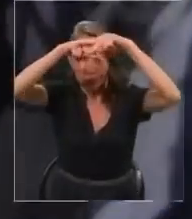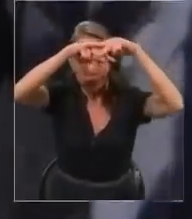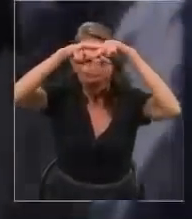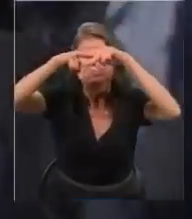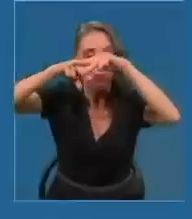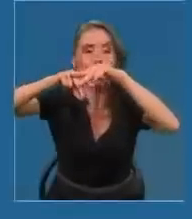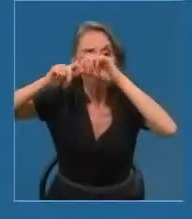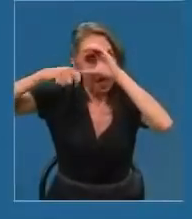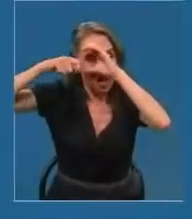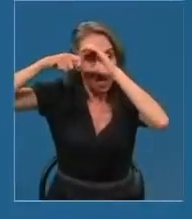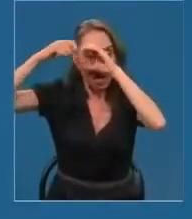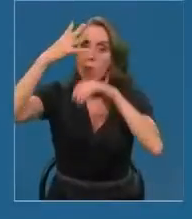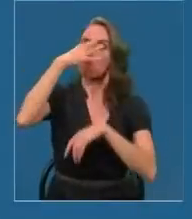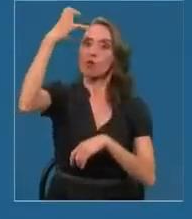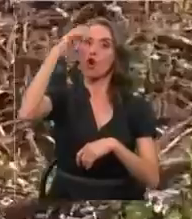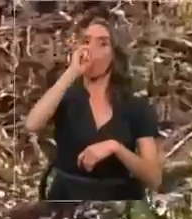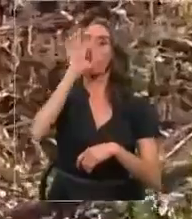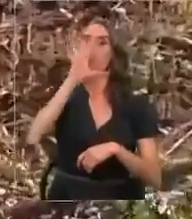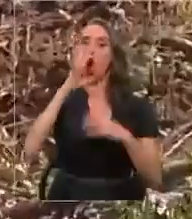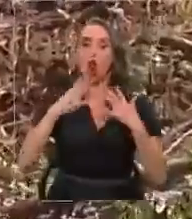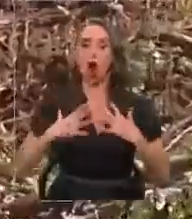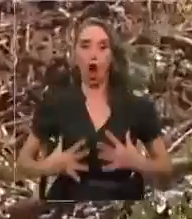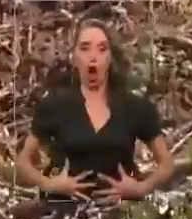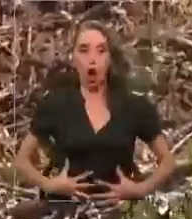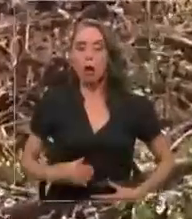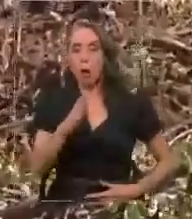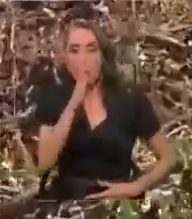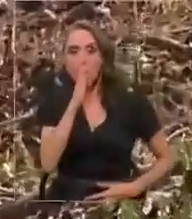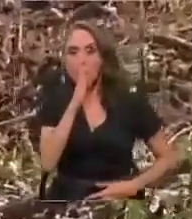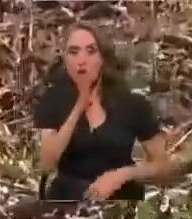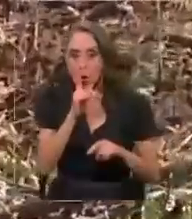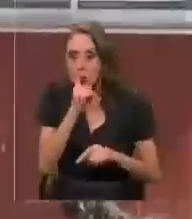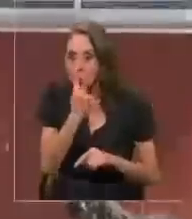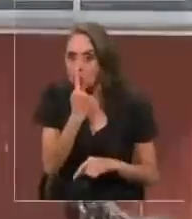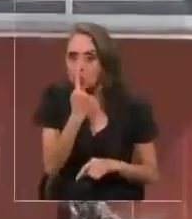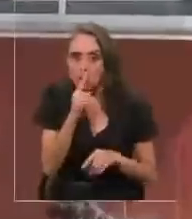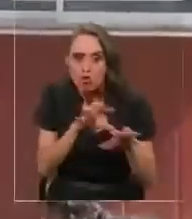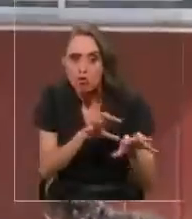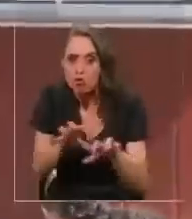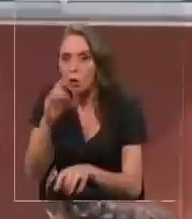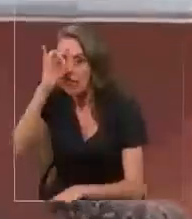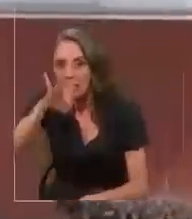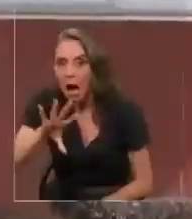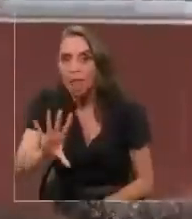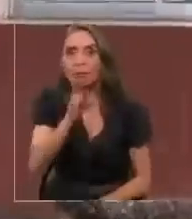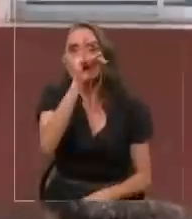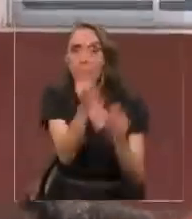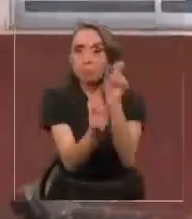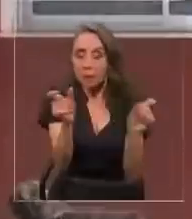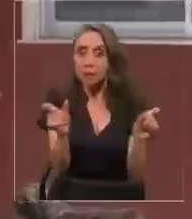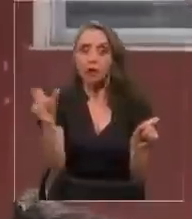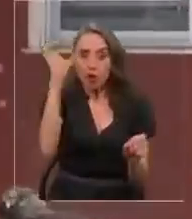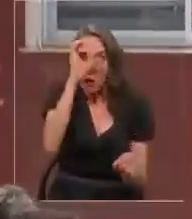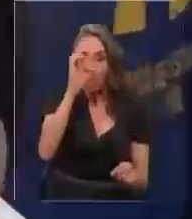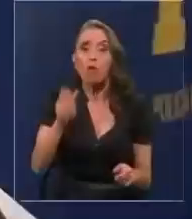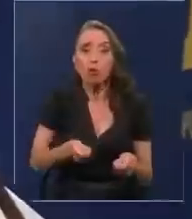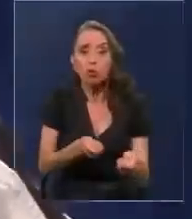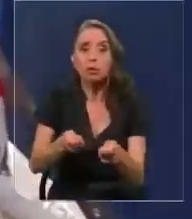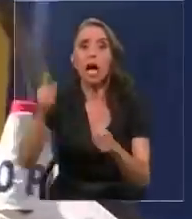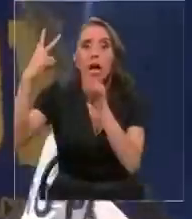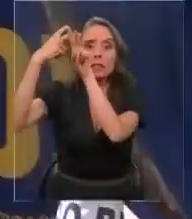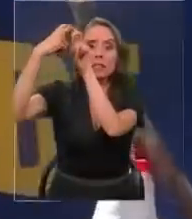con cámaras térmicas, imágenes satelitales y canes adiestrados especialmente para dar con su paradero. Pero el hallazgo